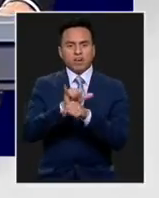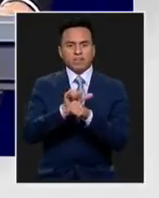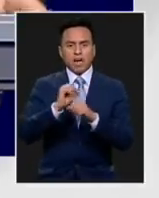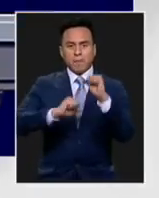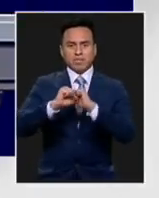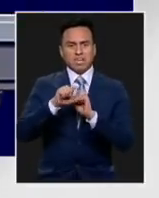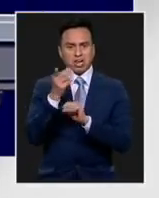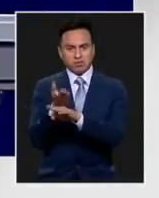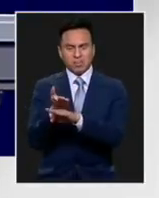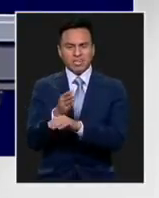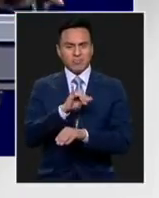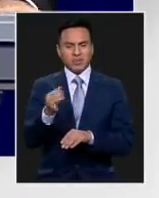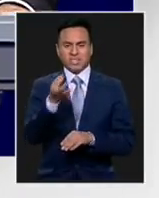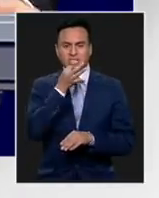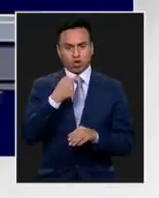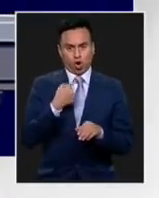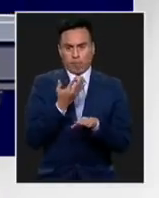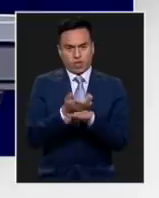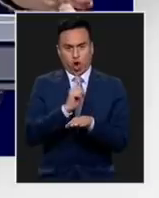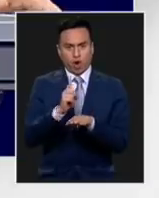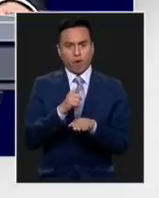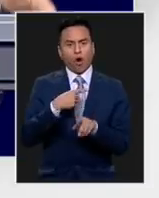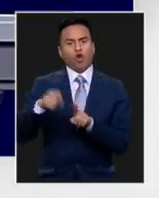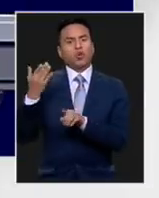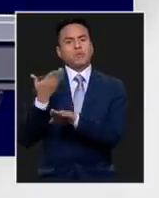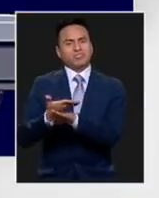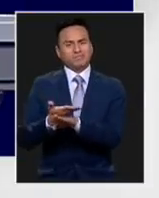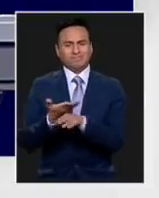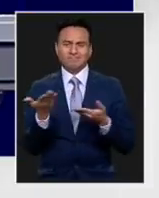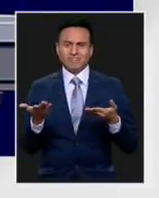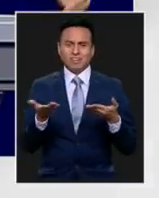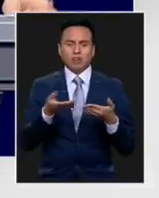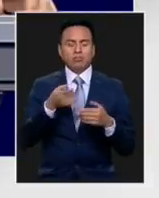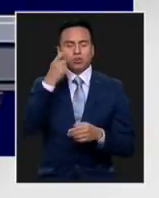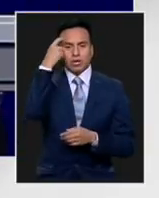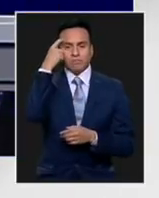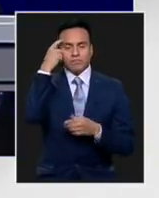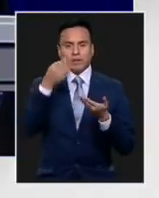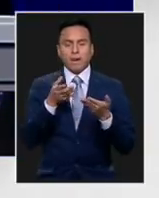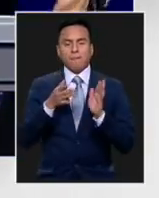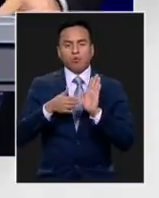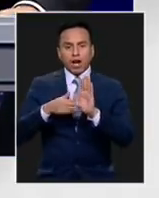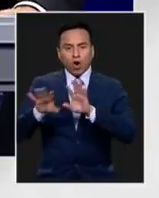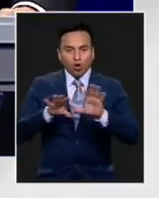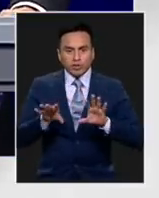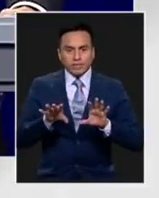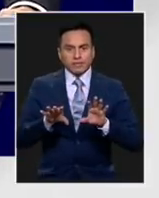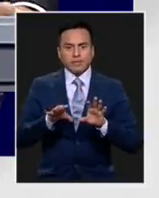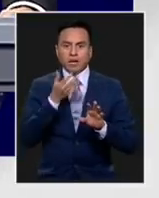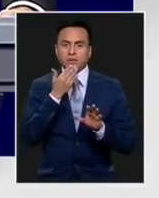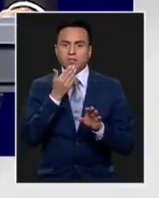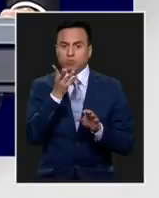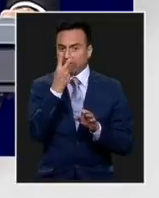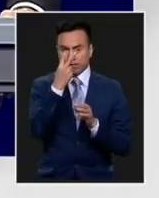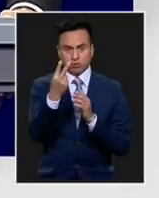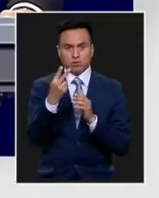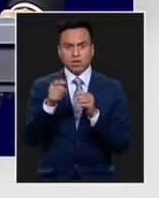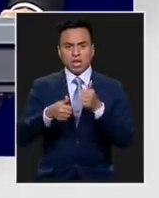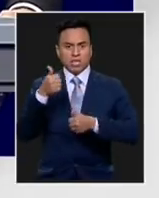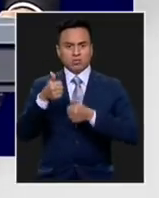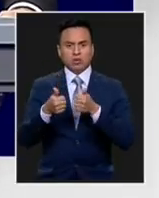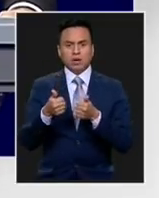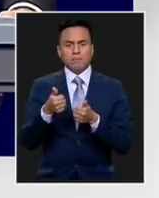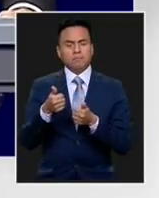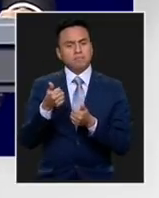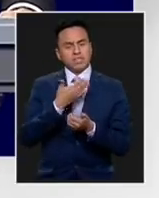empresario, después dicen que yo no se las pedí, se las pidió otro. Así que yo creo lo siguiente, aquí más que mostrar cosas, además no he visto a ningún candidato, menos